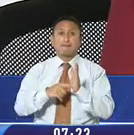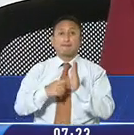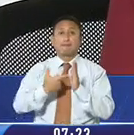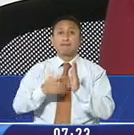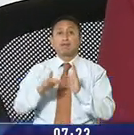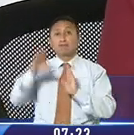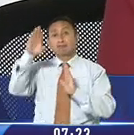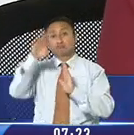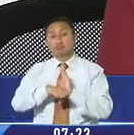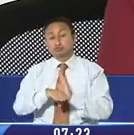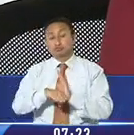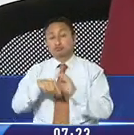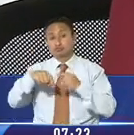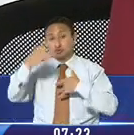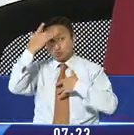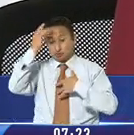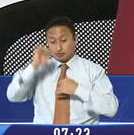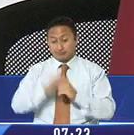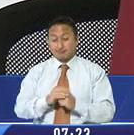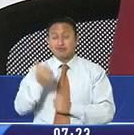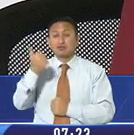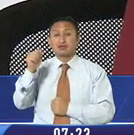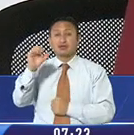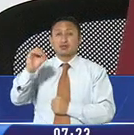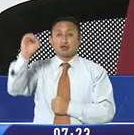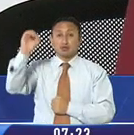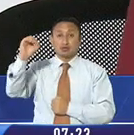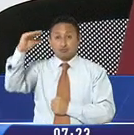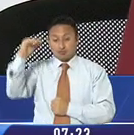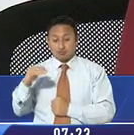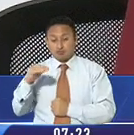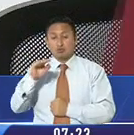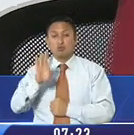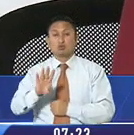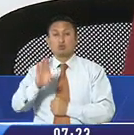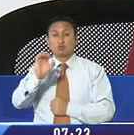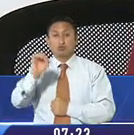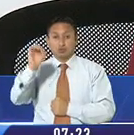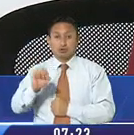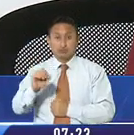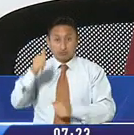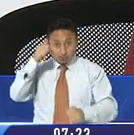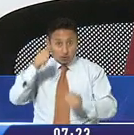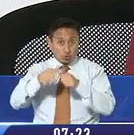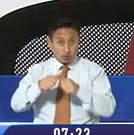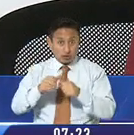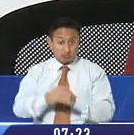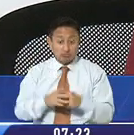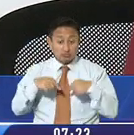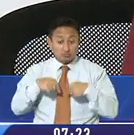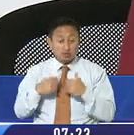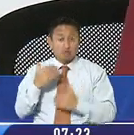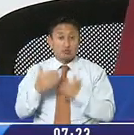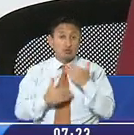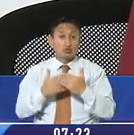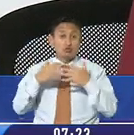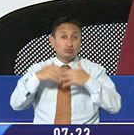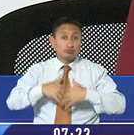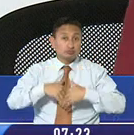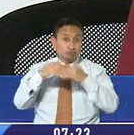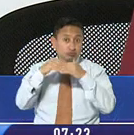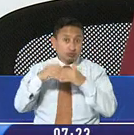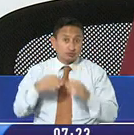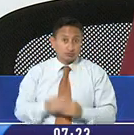por pandemia se redujo del 10% al 4%. Recordemos que estamos también en un proceso de reactivación y